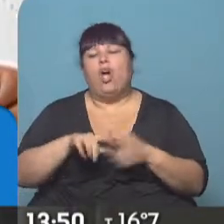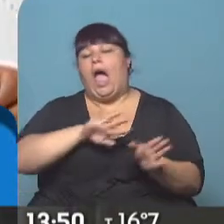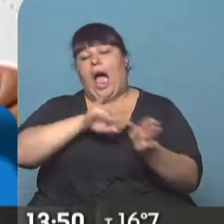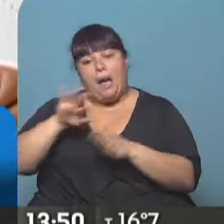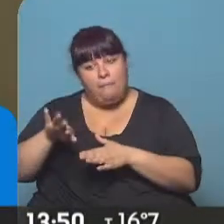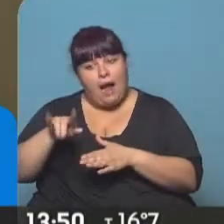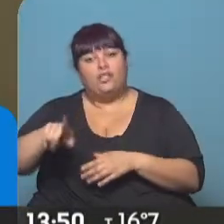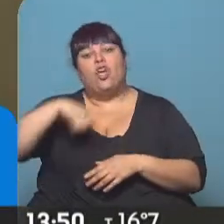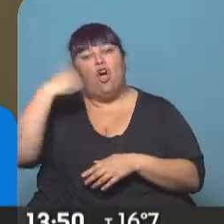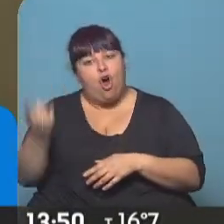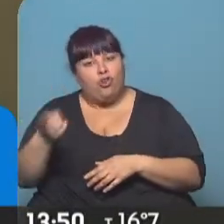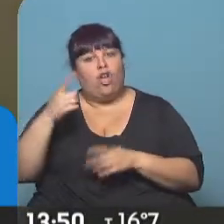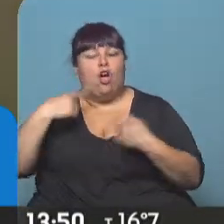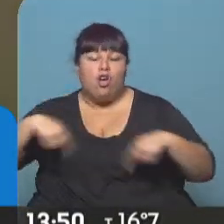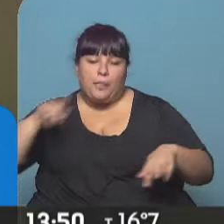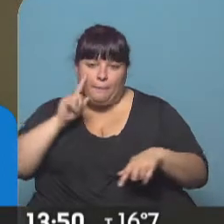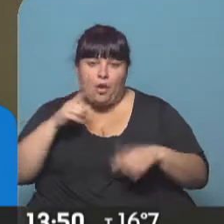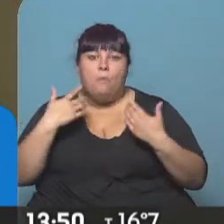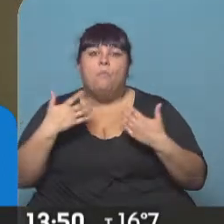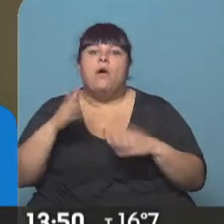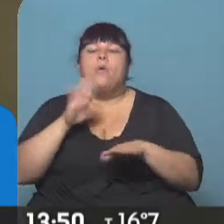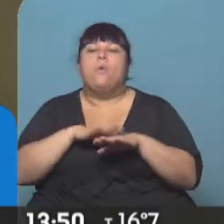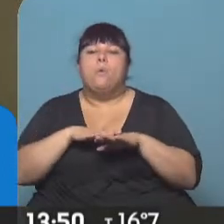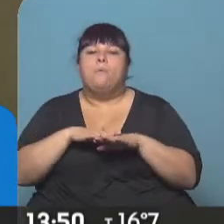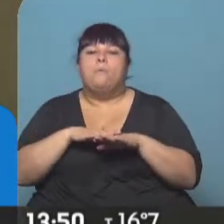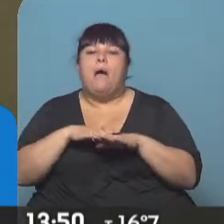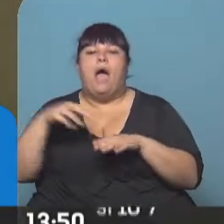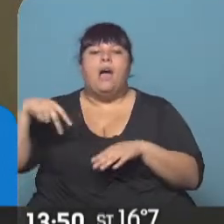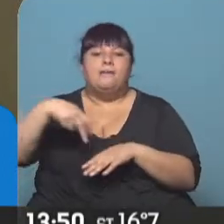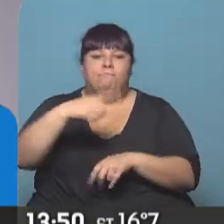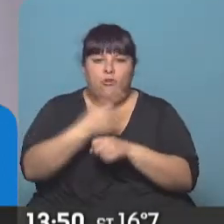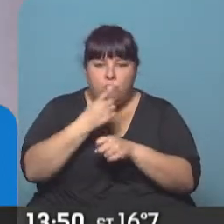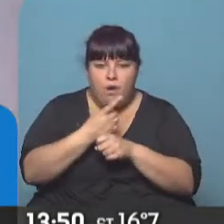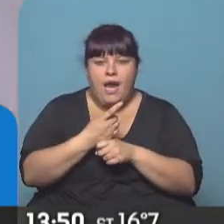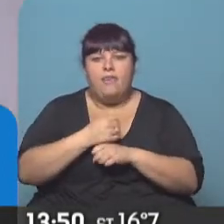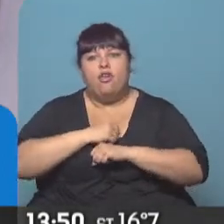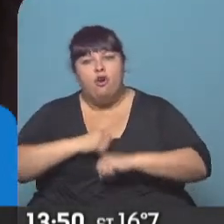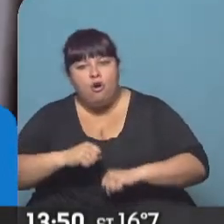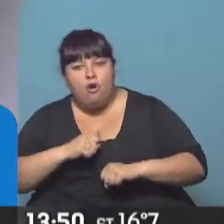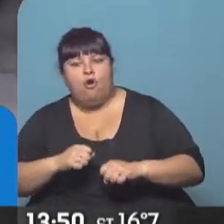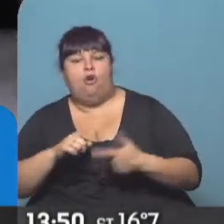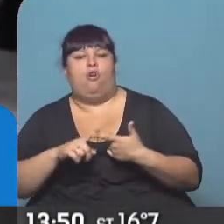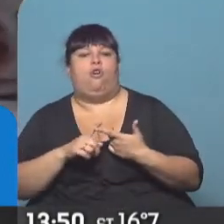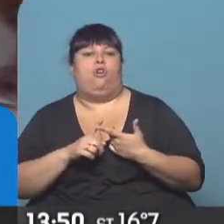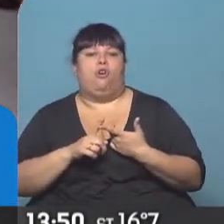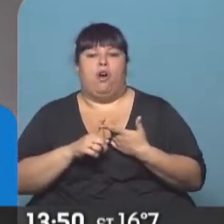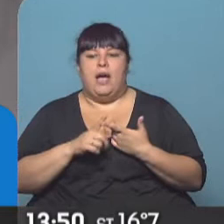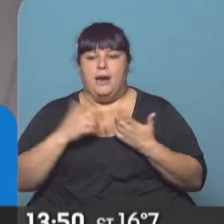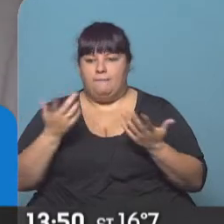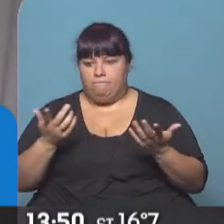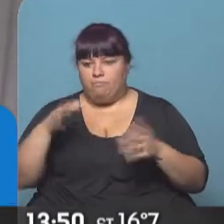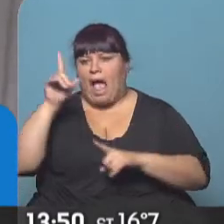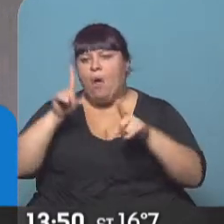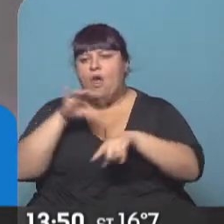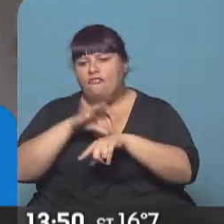otro lado hay otros factores de riesgo que tienen que ver principalmente con la inmovilidad el sobrepeso y ciertas